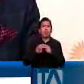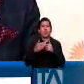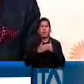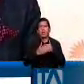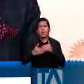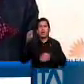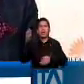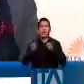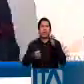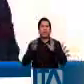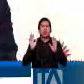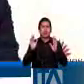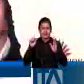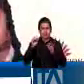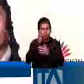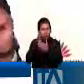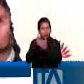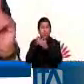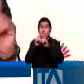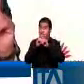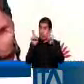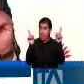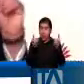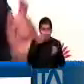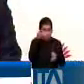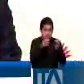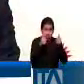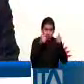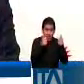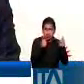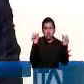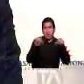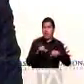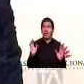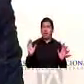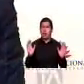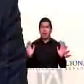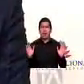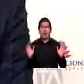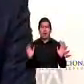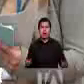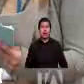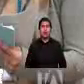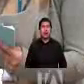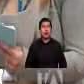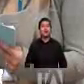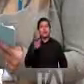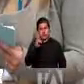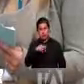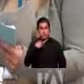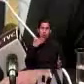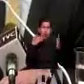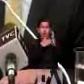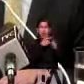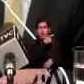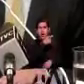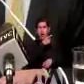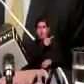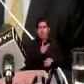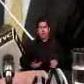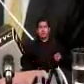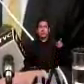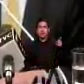proceso contra Celi. Lo jurídicamente correcto no es eso. Pero además Vanegas presentó ya una queja contra el presidente de la Comisión de